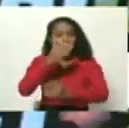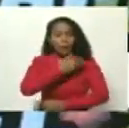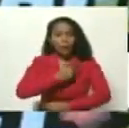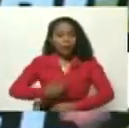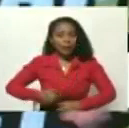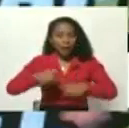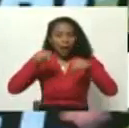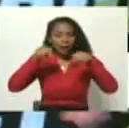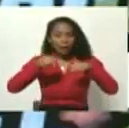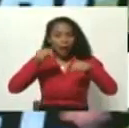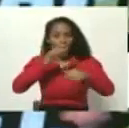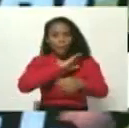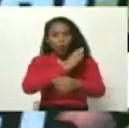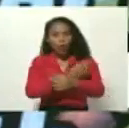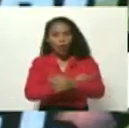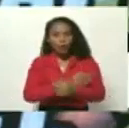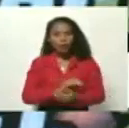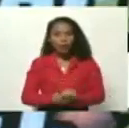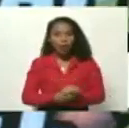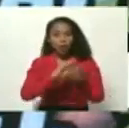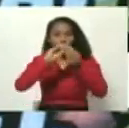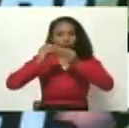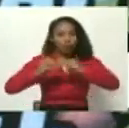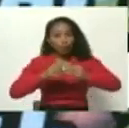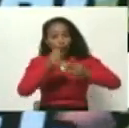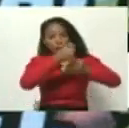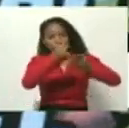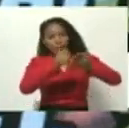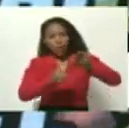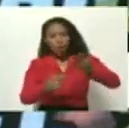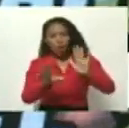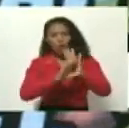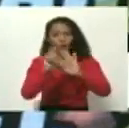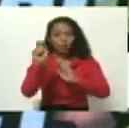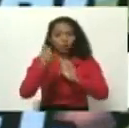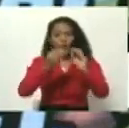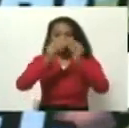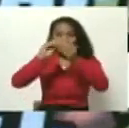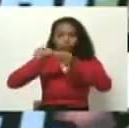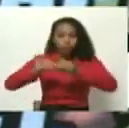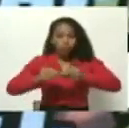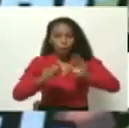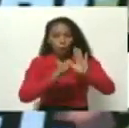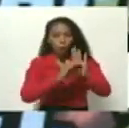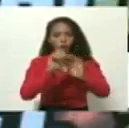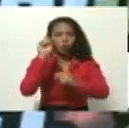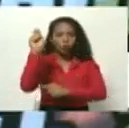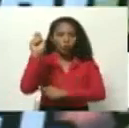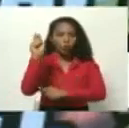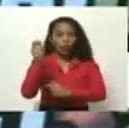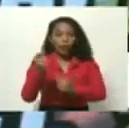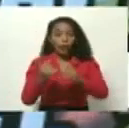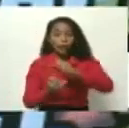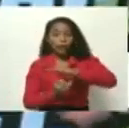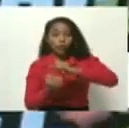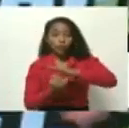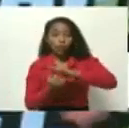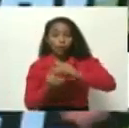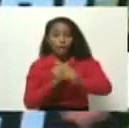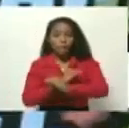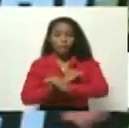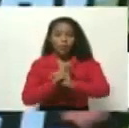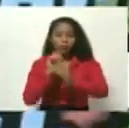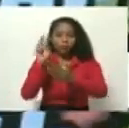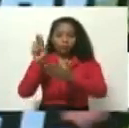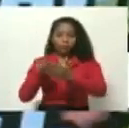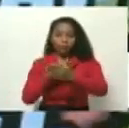al poder. Restituir el hilo constitucional, restituir nuestra constitución y la institucionalidad, acabar